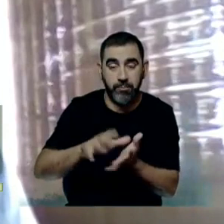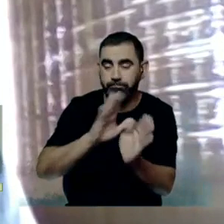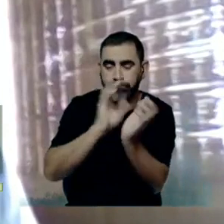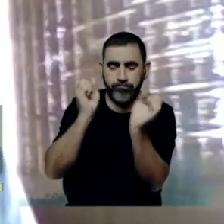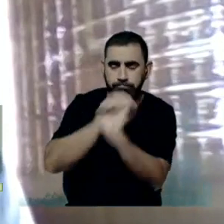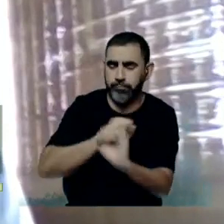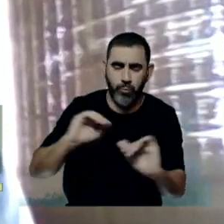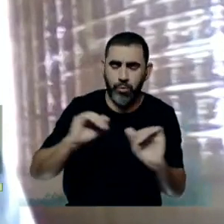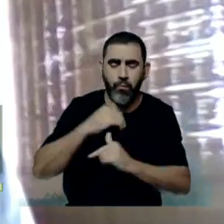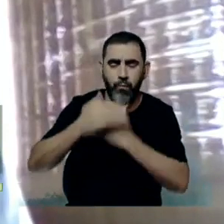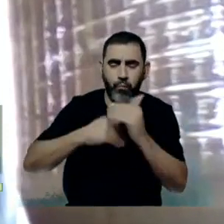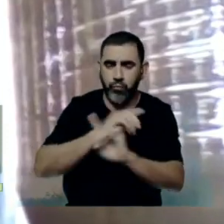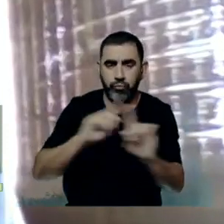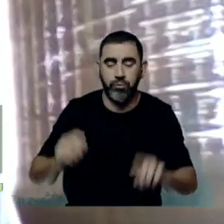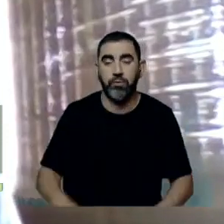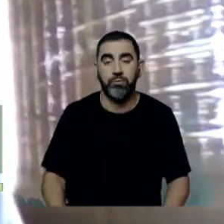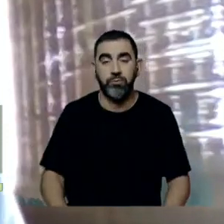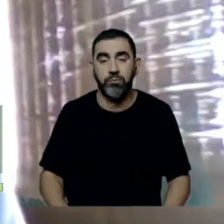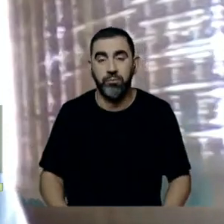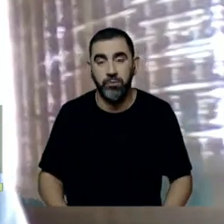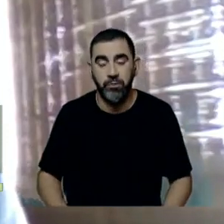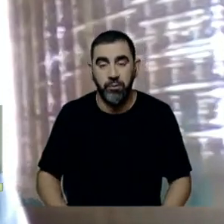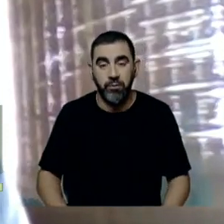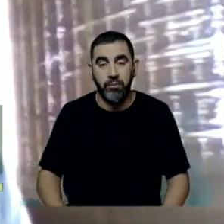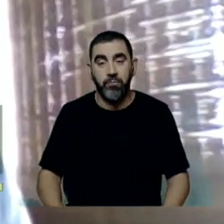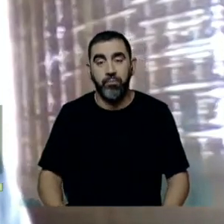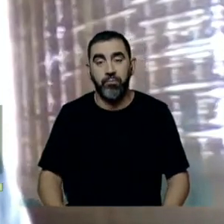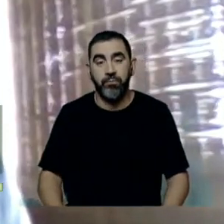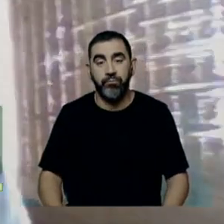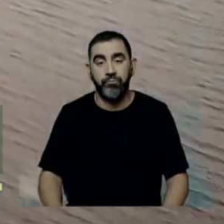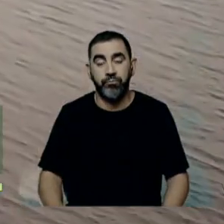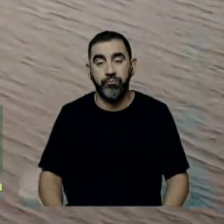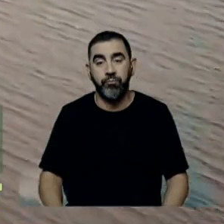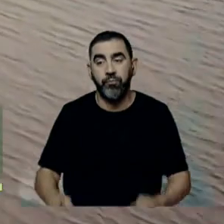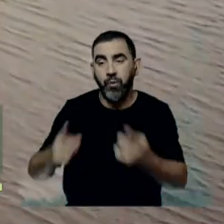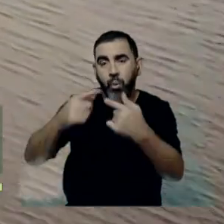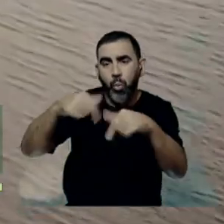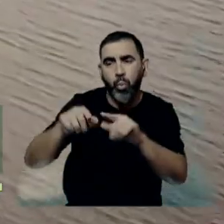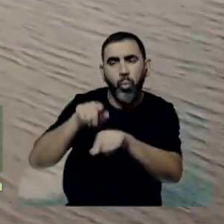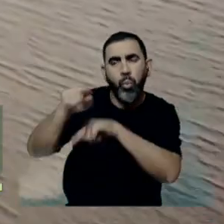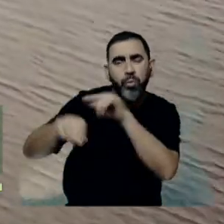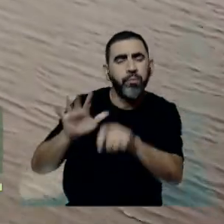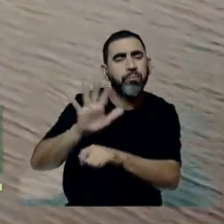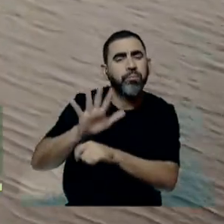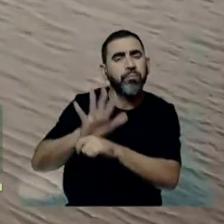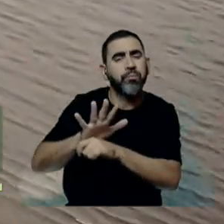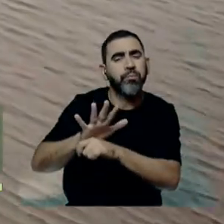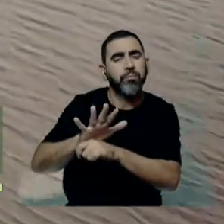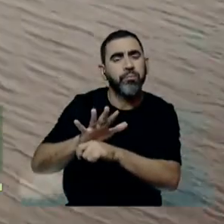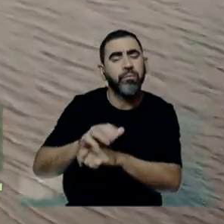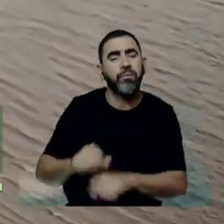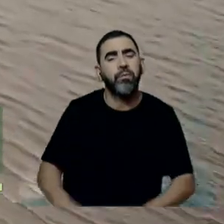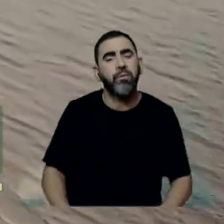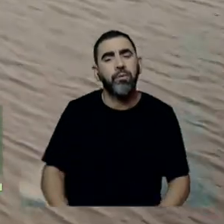puede funcionar con esa calidad de agua. A ustedes se lo señala quiero leer